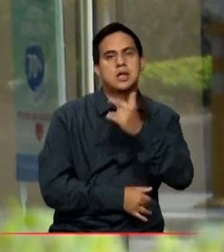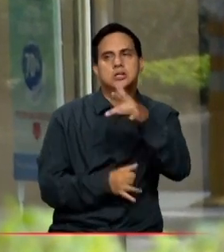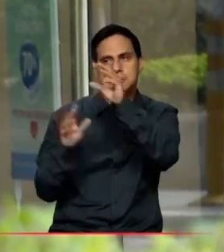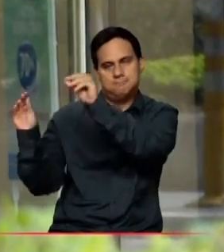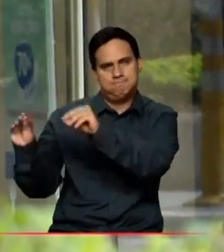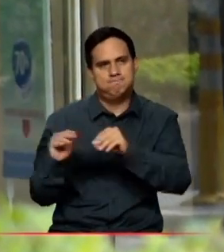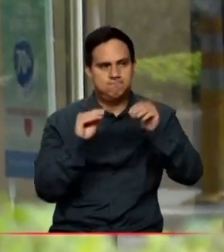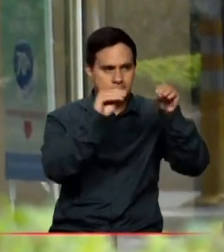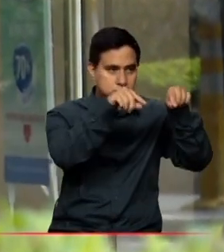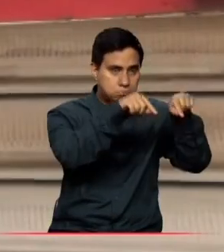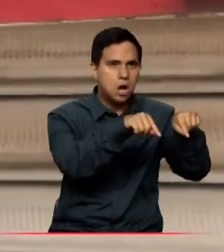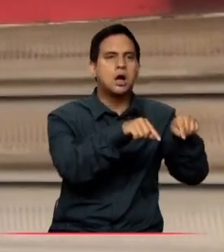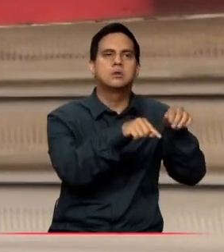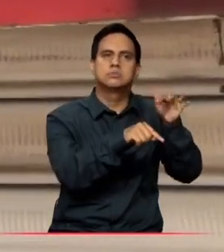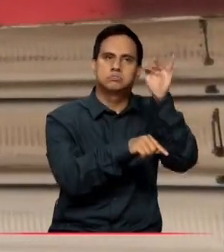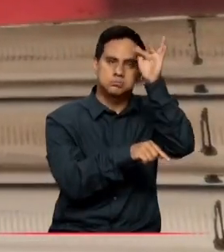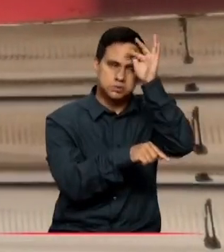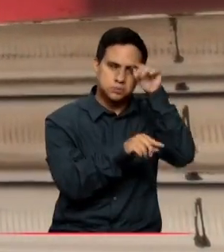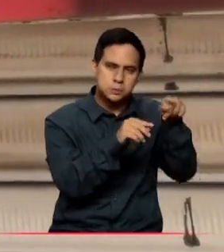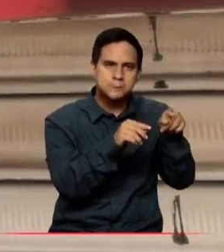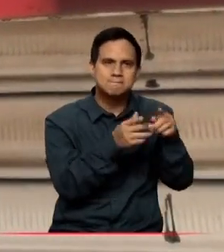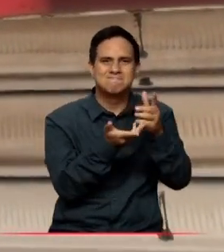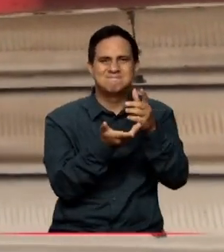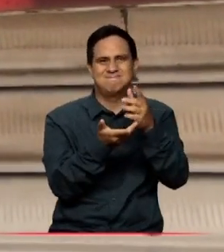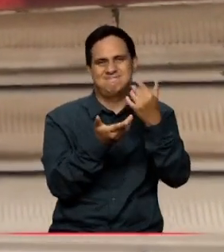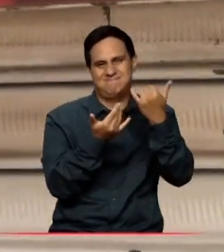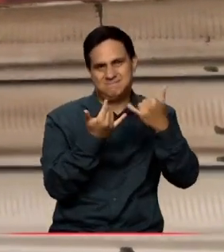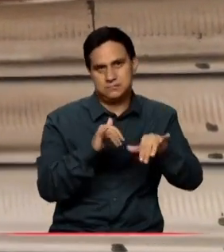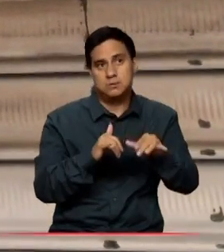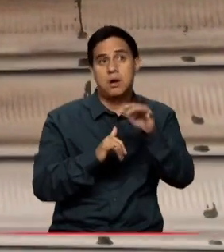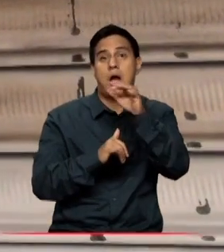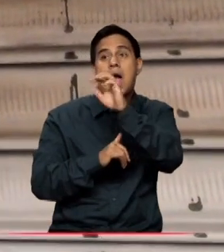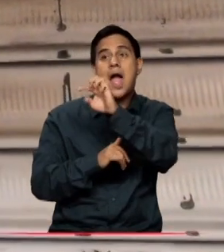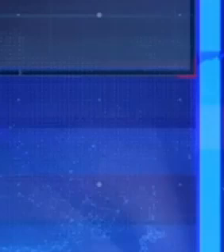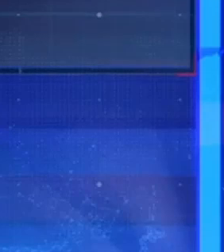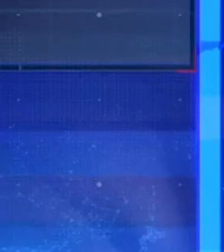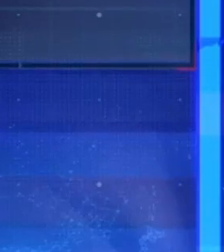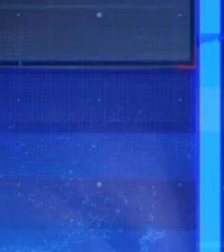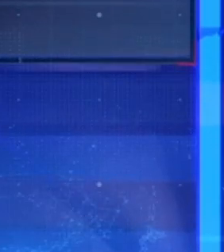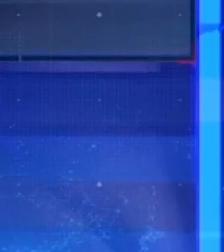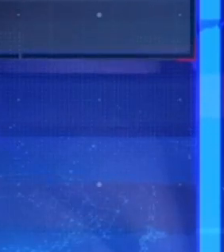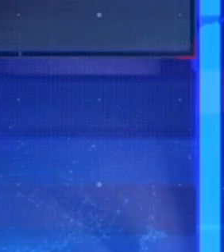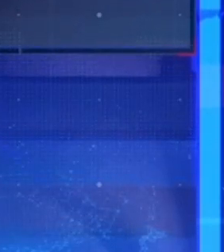monitoreo médico le darán de alta mientras la eps responde a las solicitudes